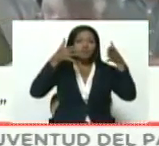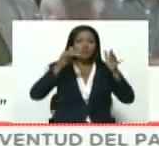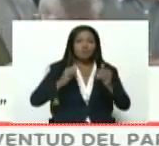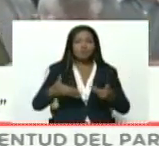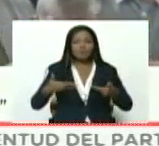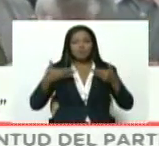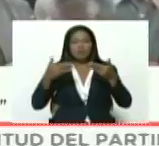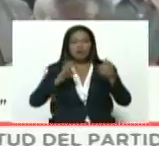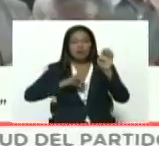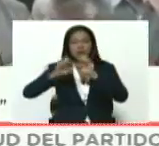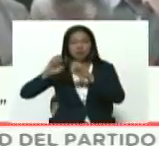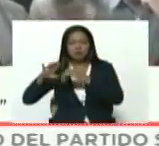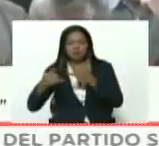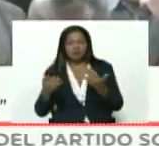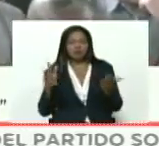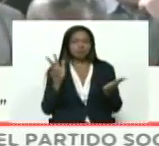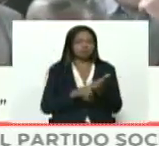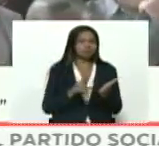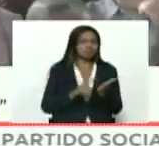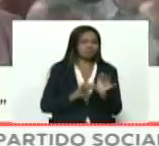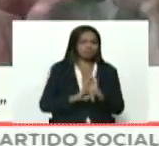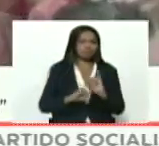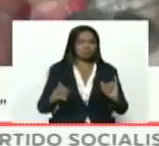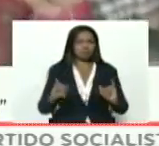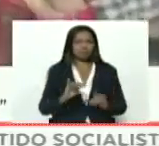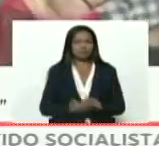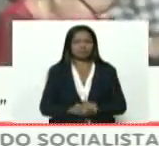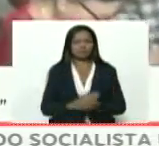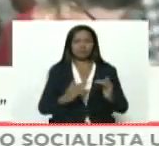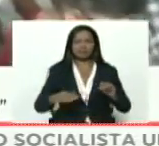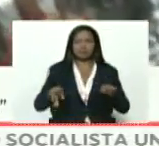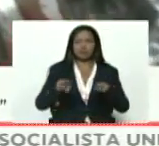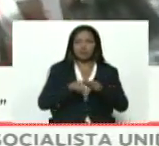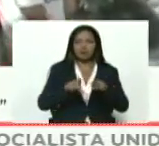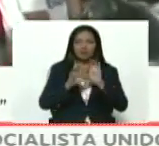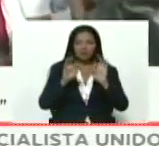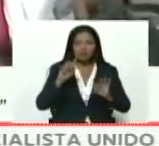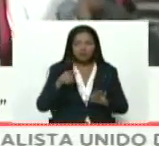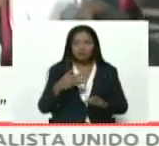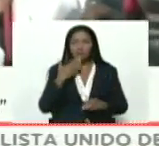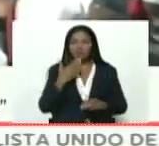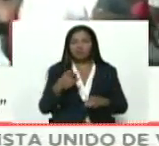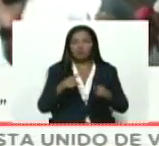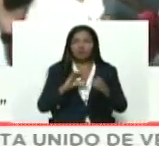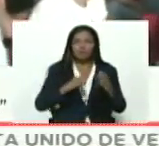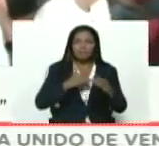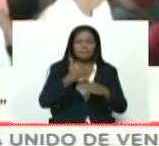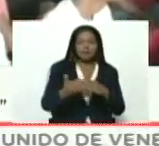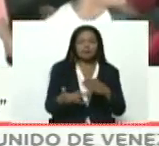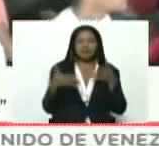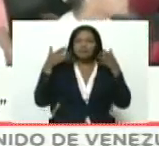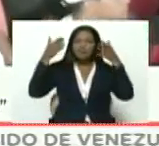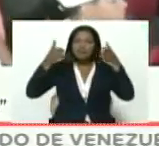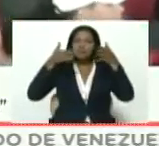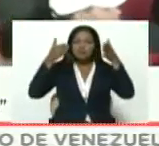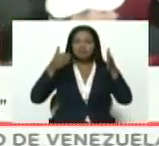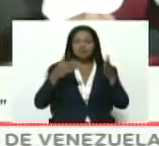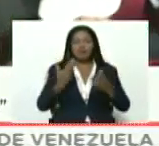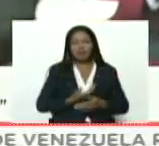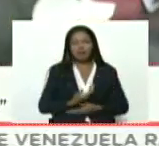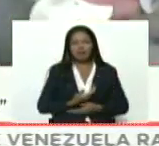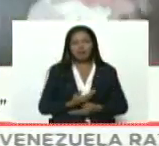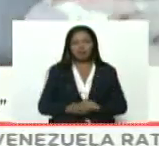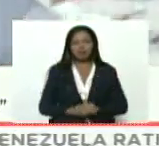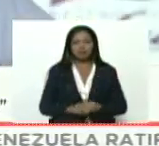su evaluación y aprobación. E igualmente, usted nos pidió un plan de formación para los alcaldes. Eso está